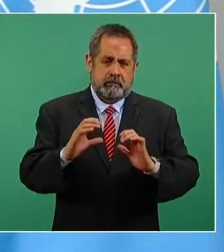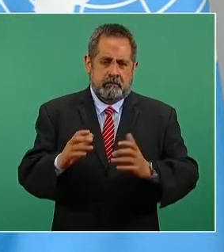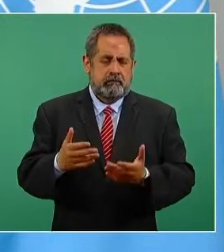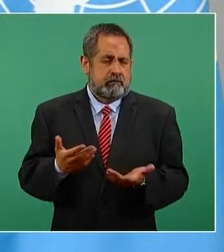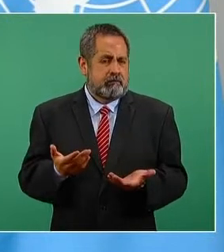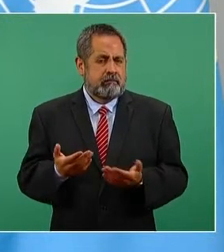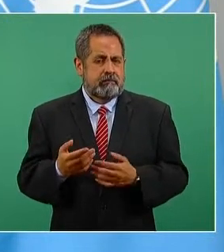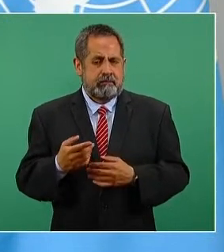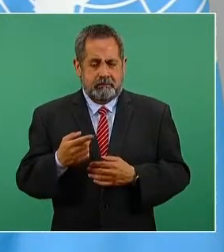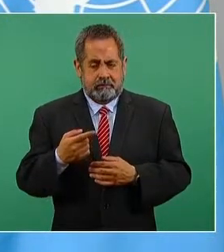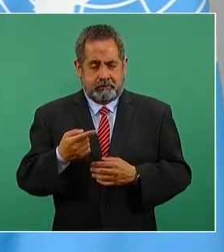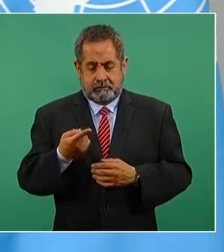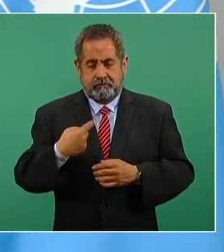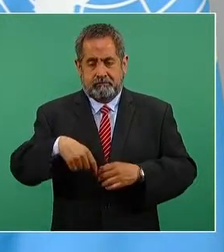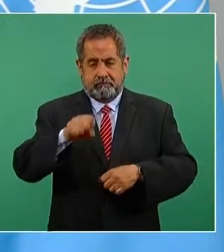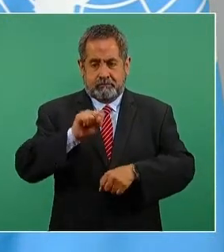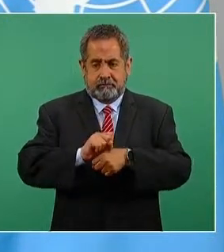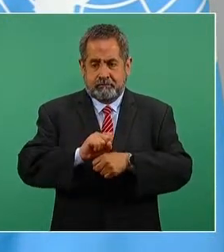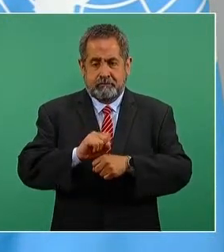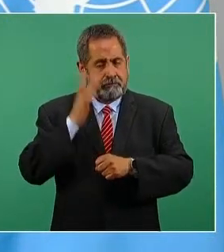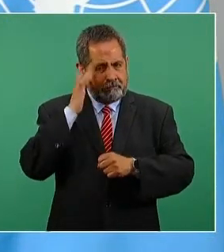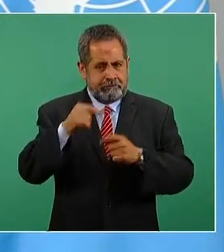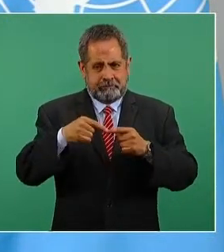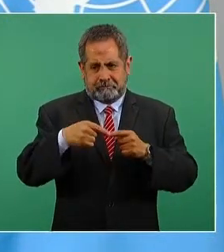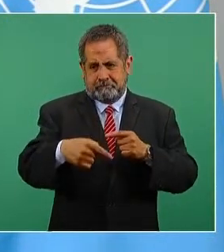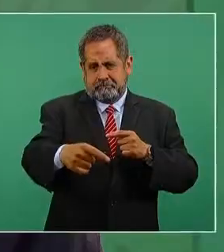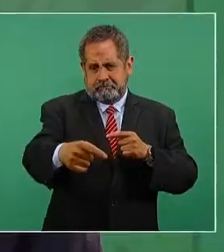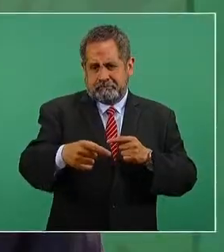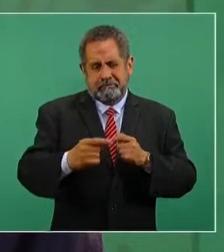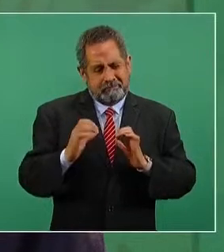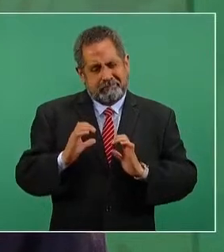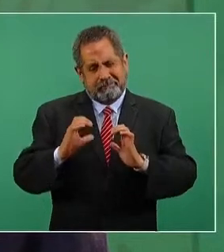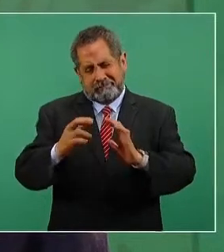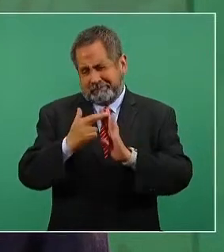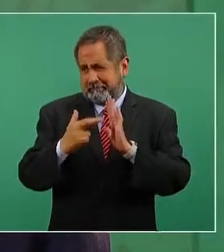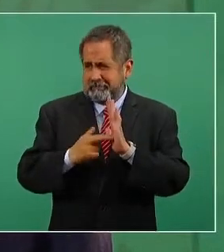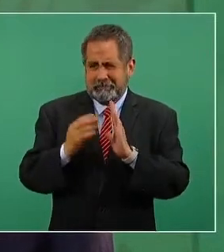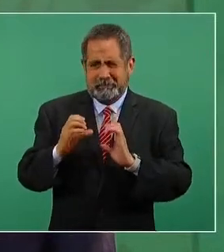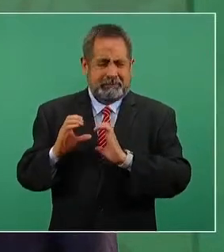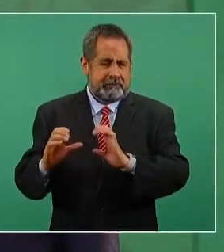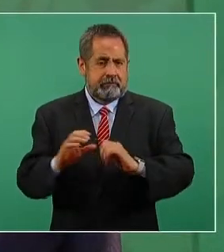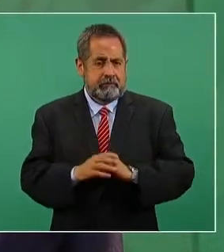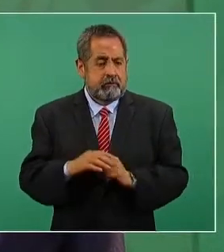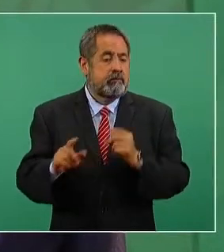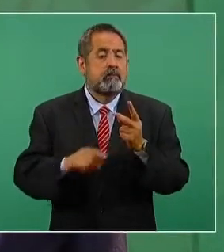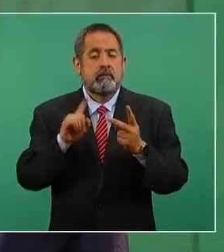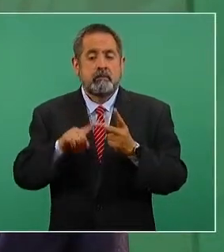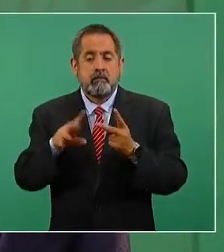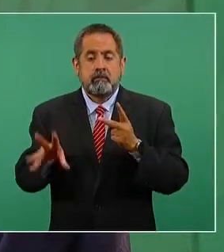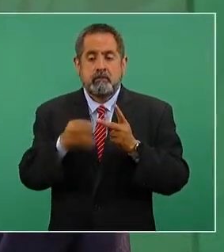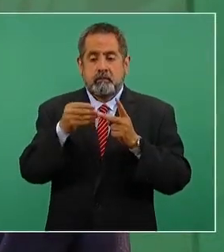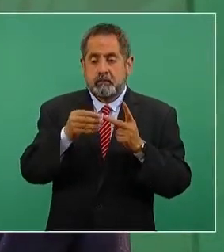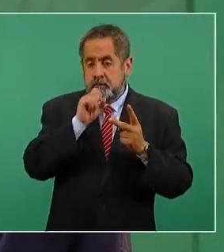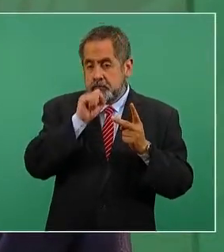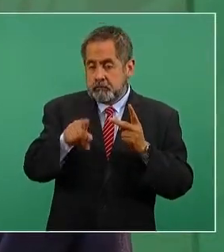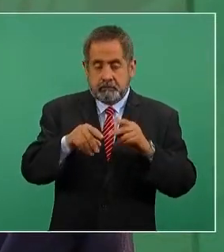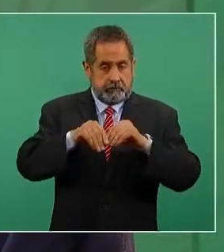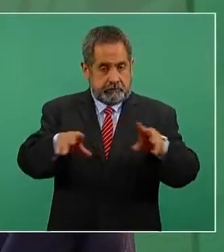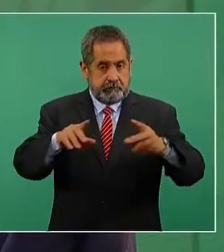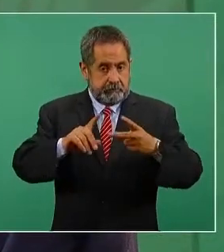ahora en Semana Santa con todas las medidas. Y lo otro que quiero también